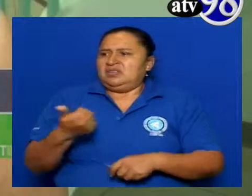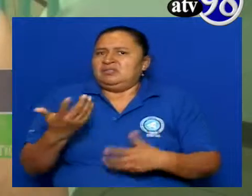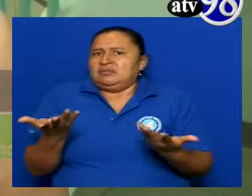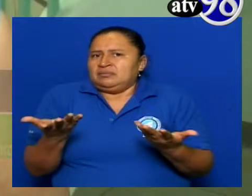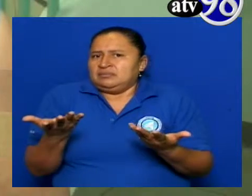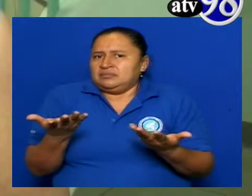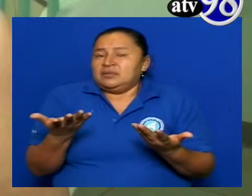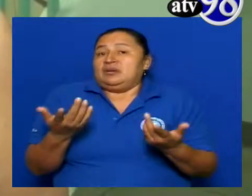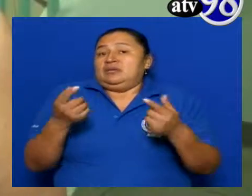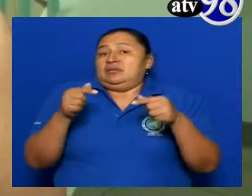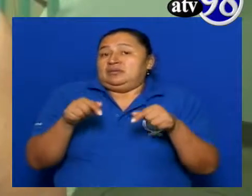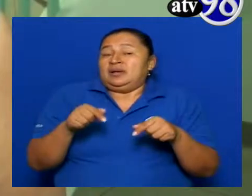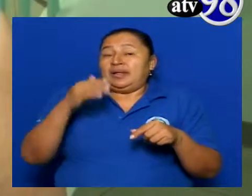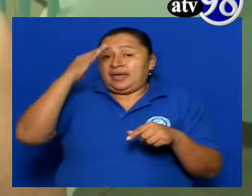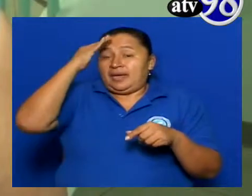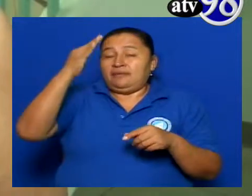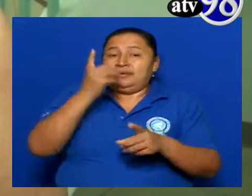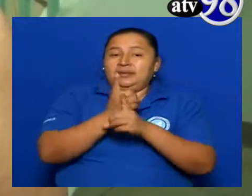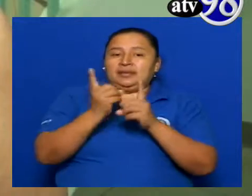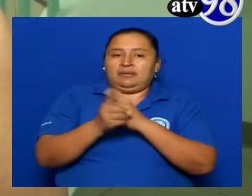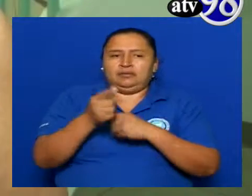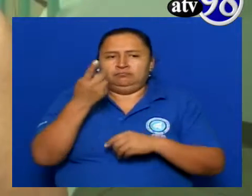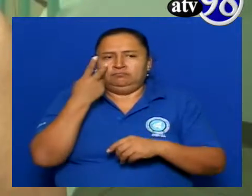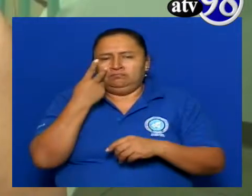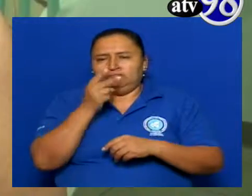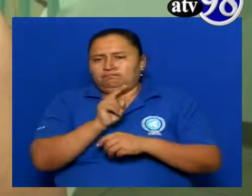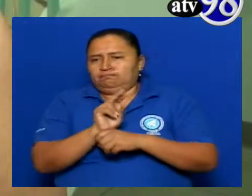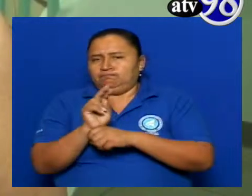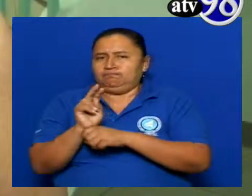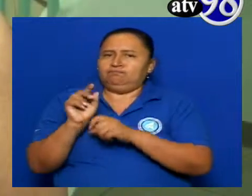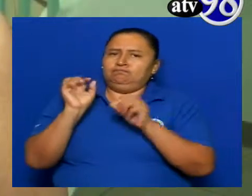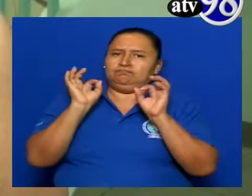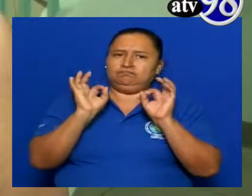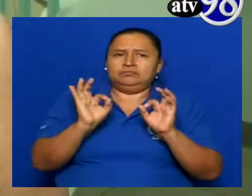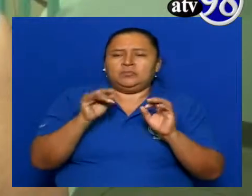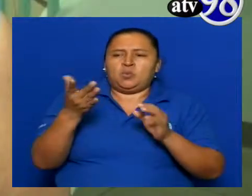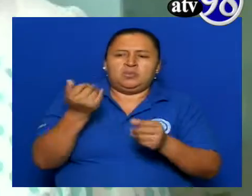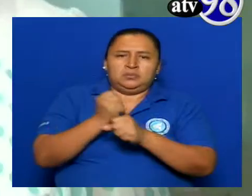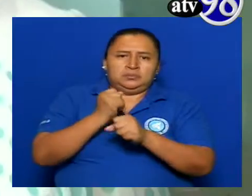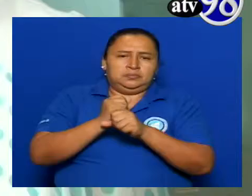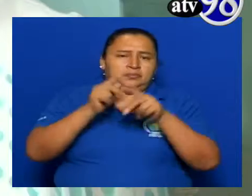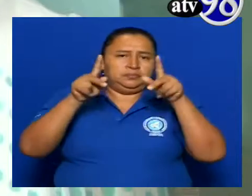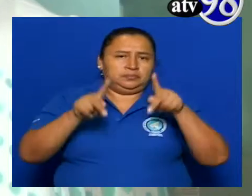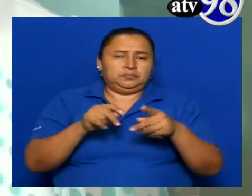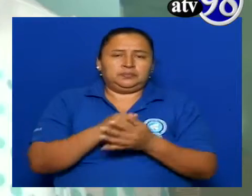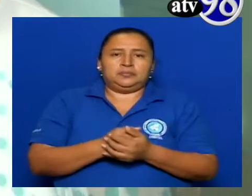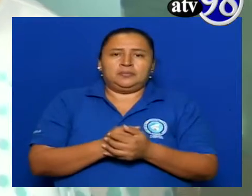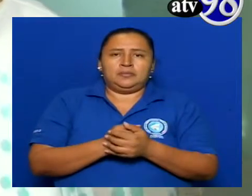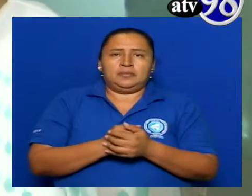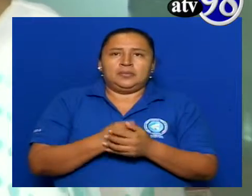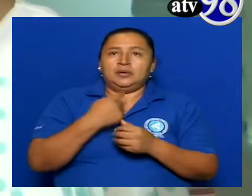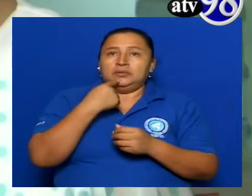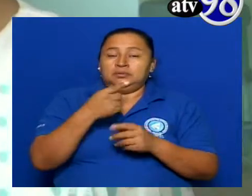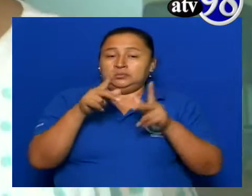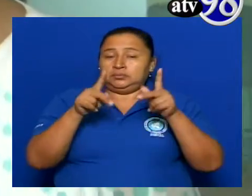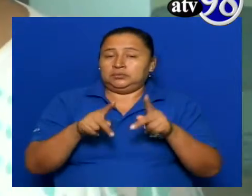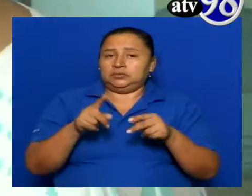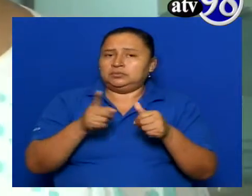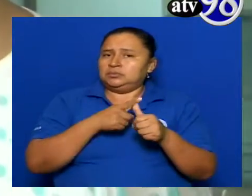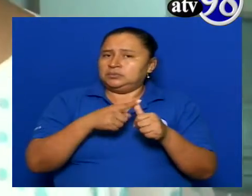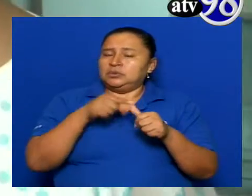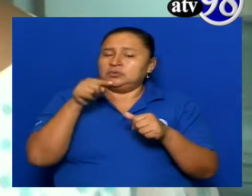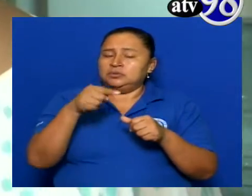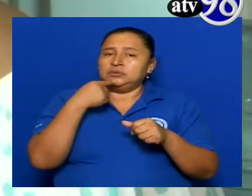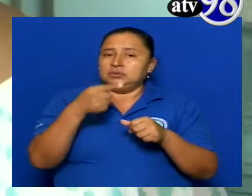Entonces, el jefe tiene que darle seguimiento a ese trabajador. En principio, esto se está